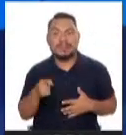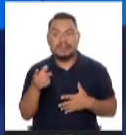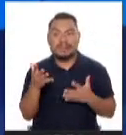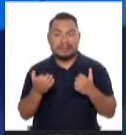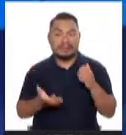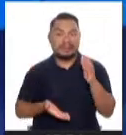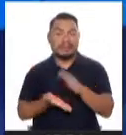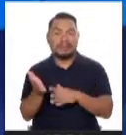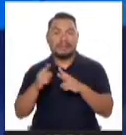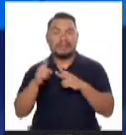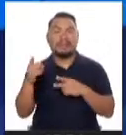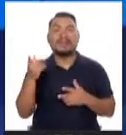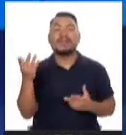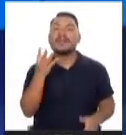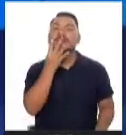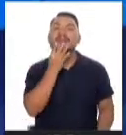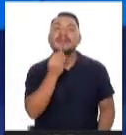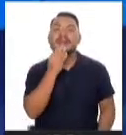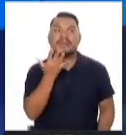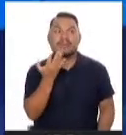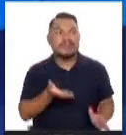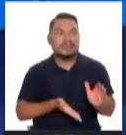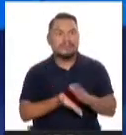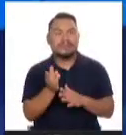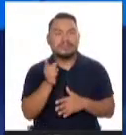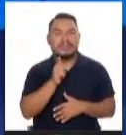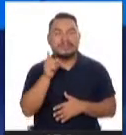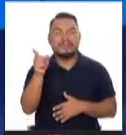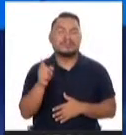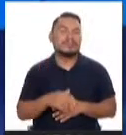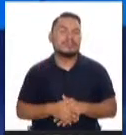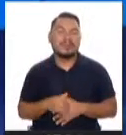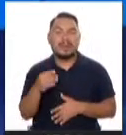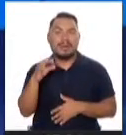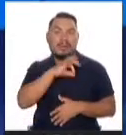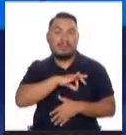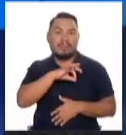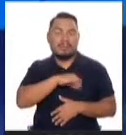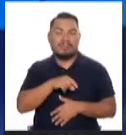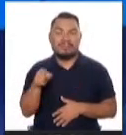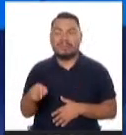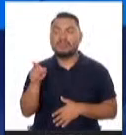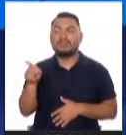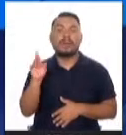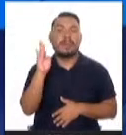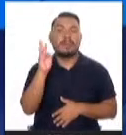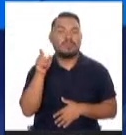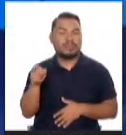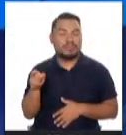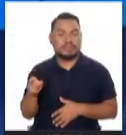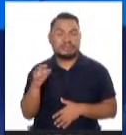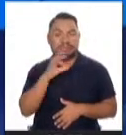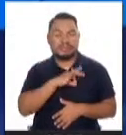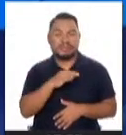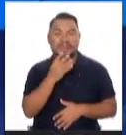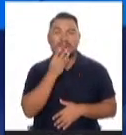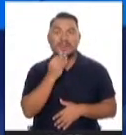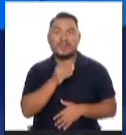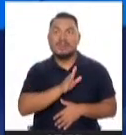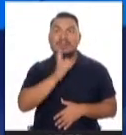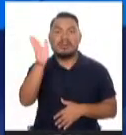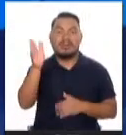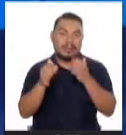inclusive a Israel con el propósito de que aprovechando la nacionalidad de su esposa no lo